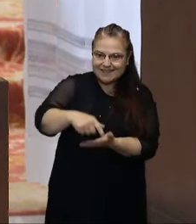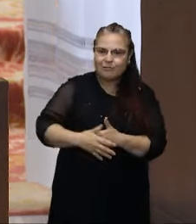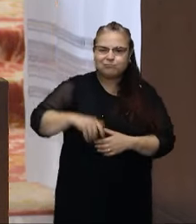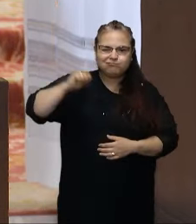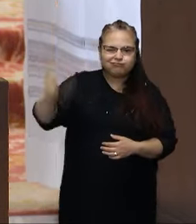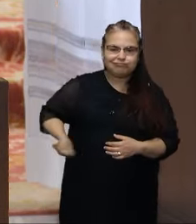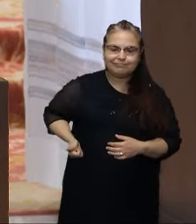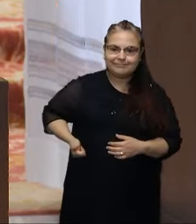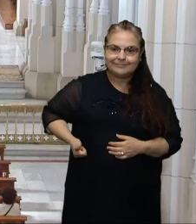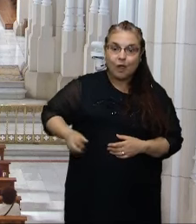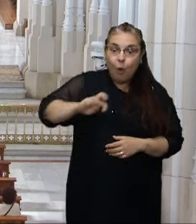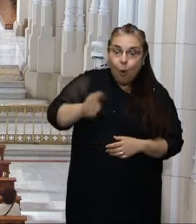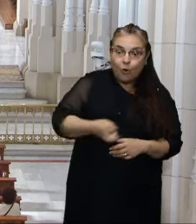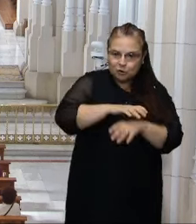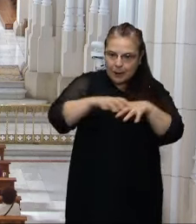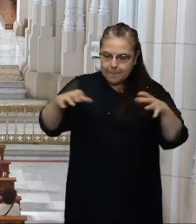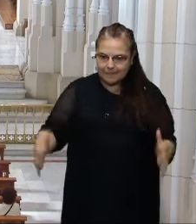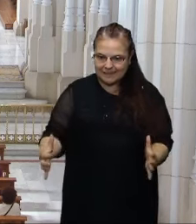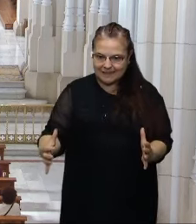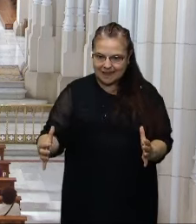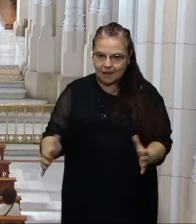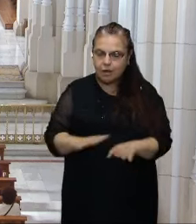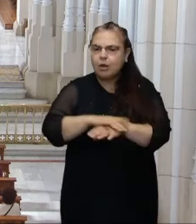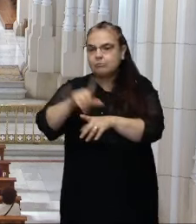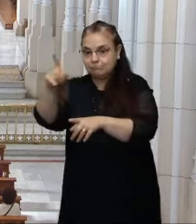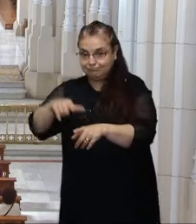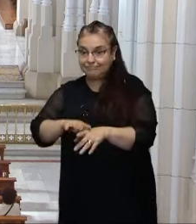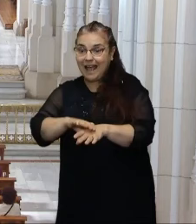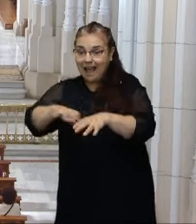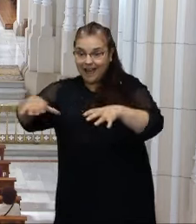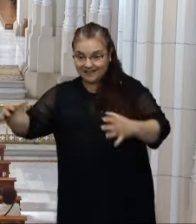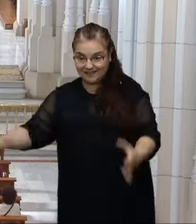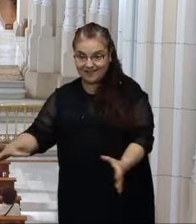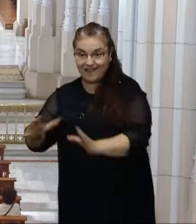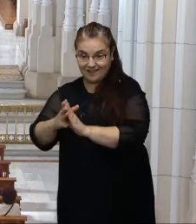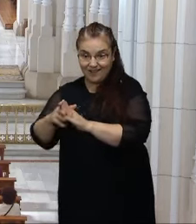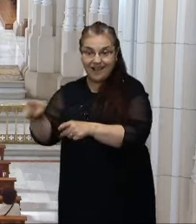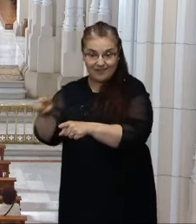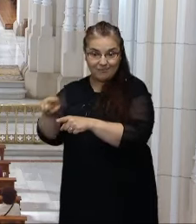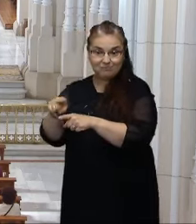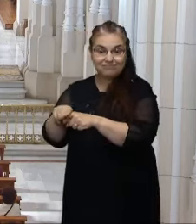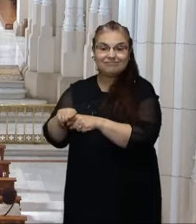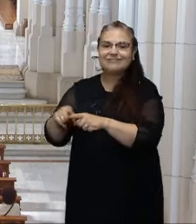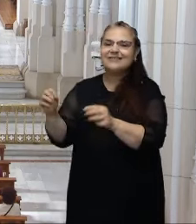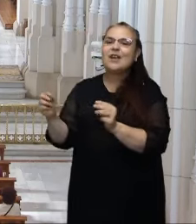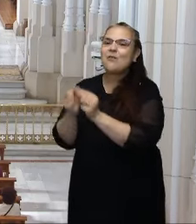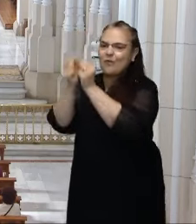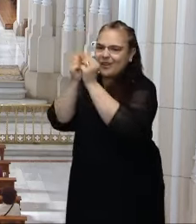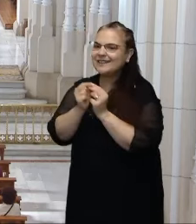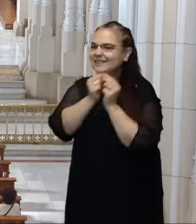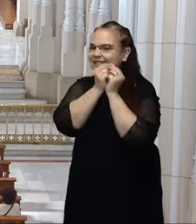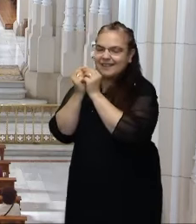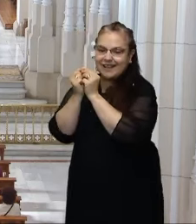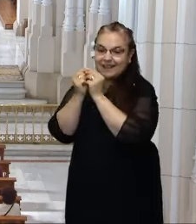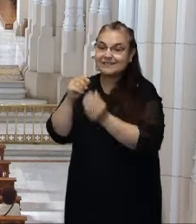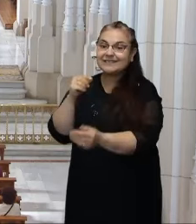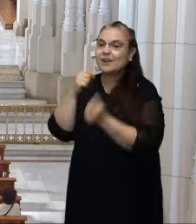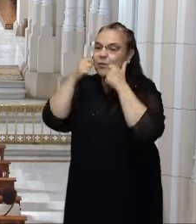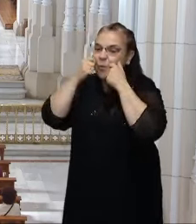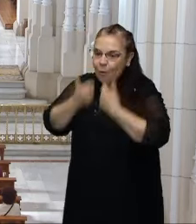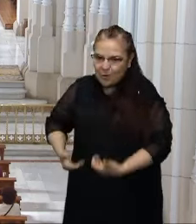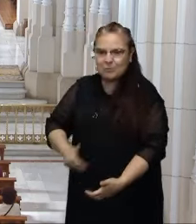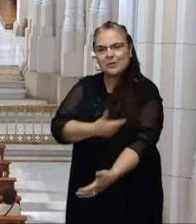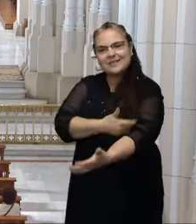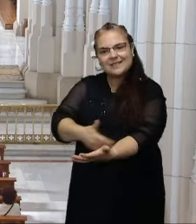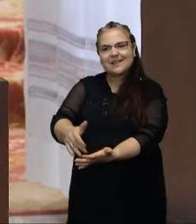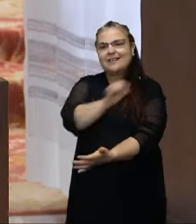La otra mesa es el altar, donde se nos sirve el otro alimento de la Eucaristía, que es el cuerpo y la sangre del